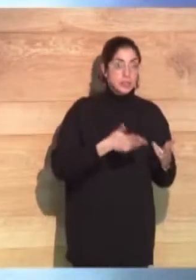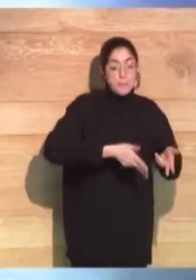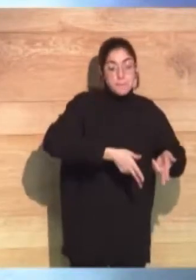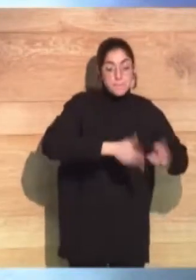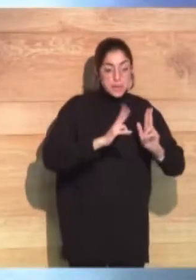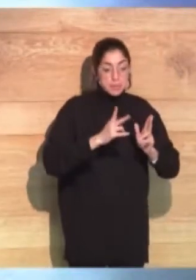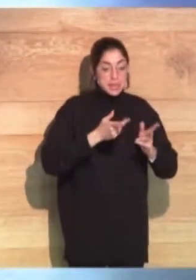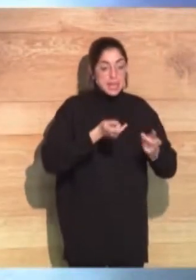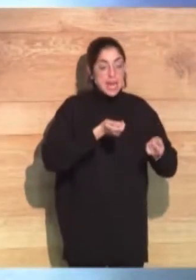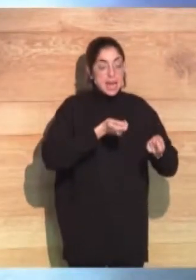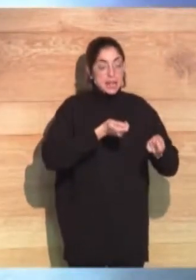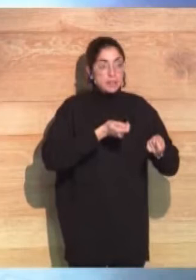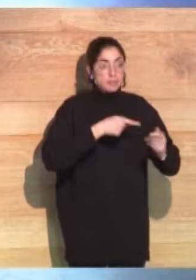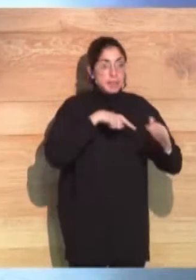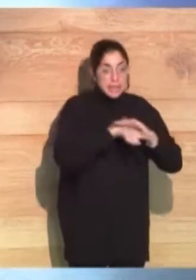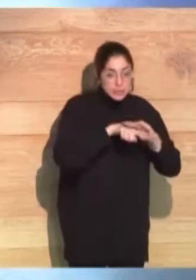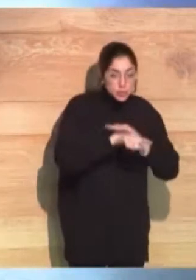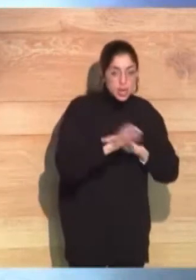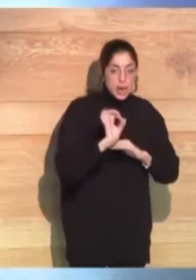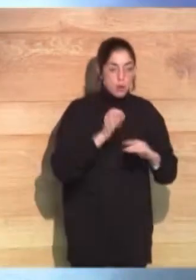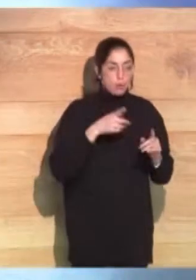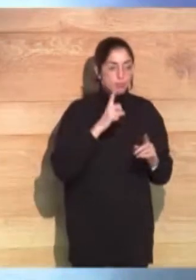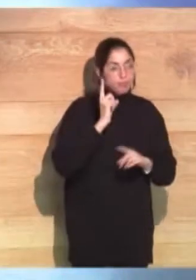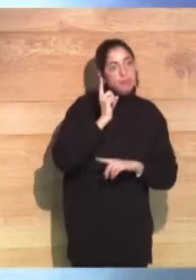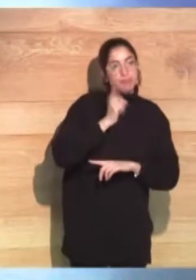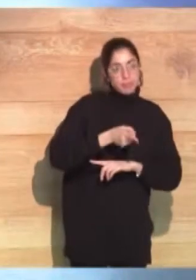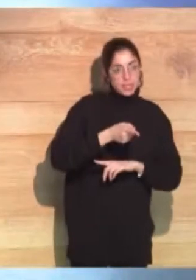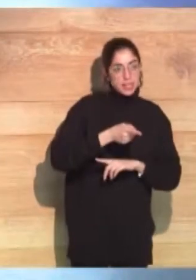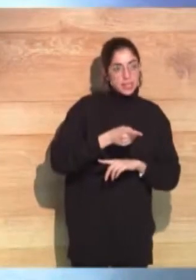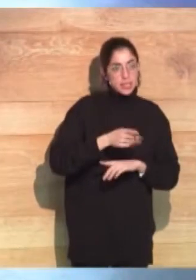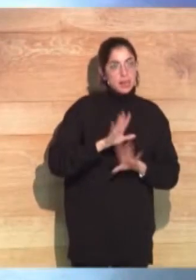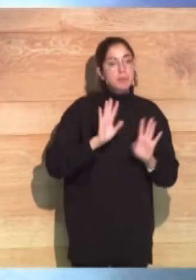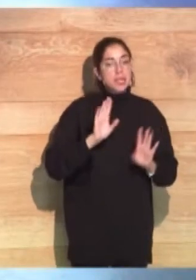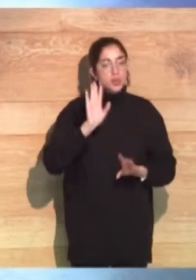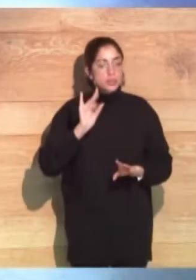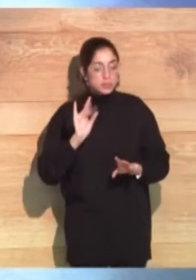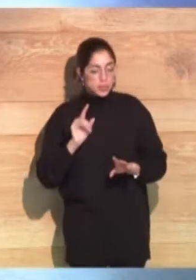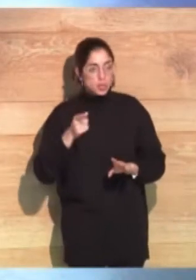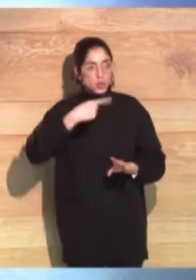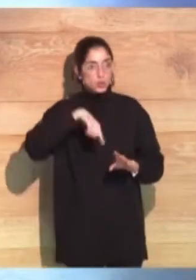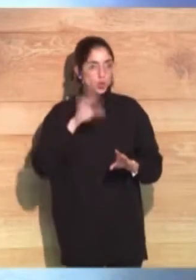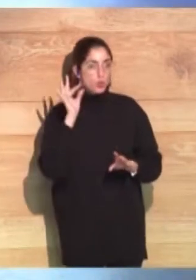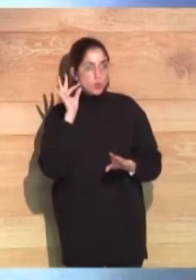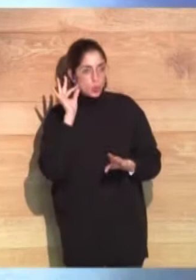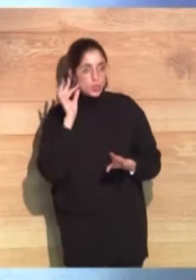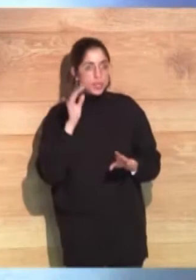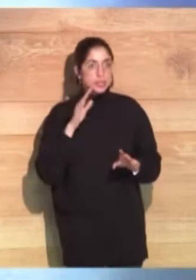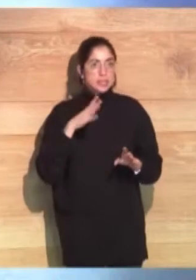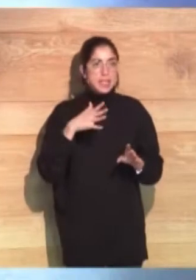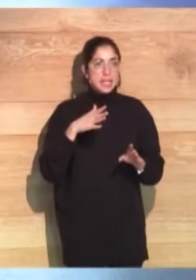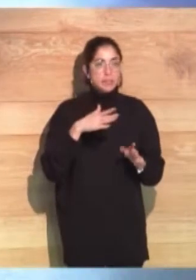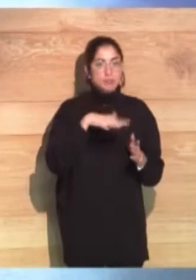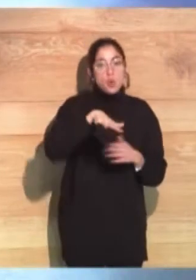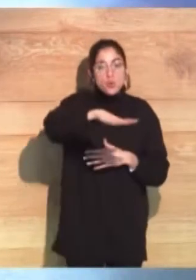gestionar, dirigir. Sí que tuvimos mujeres en posiciones estratégicas para